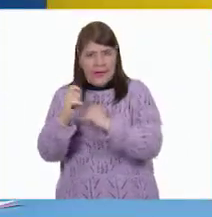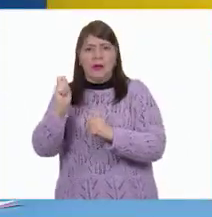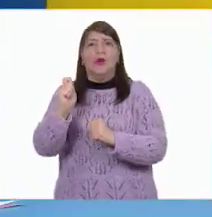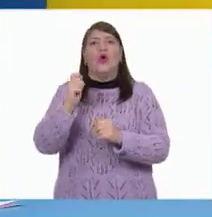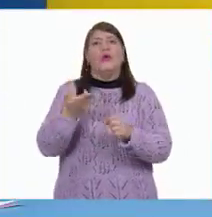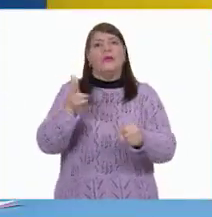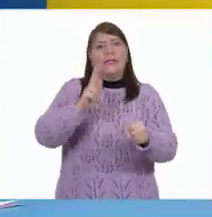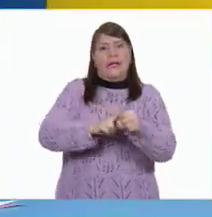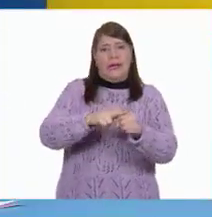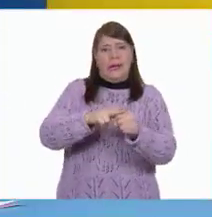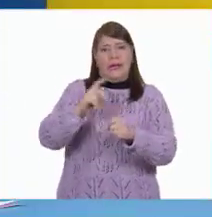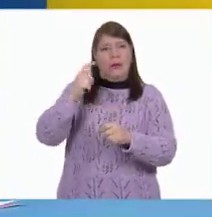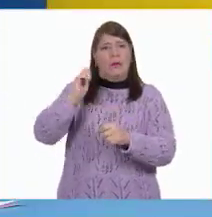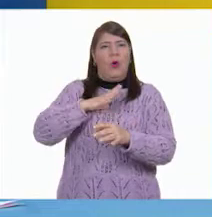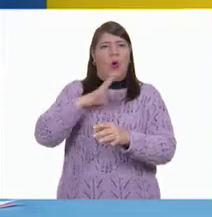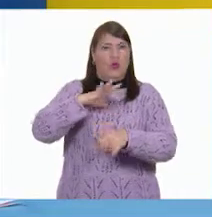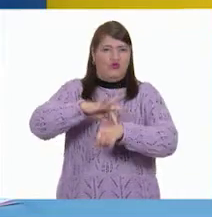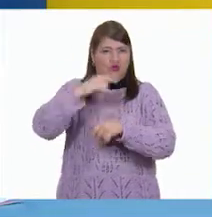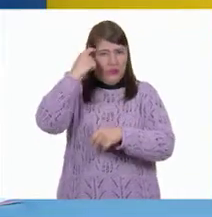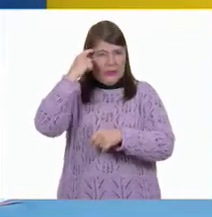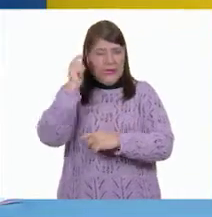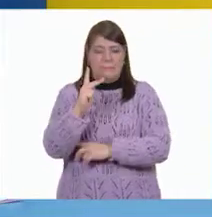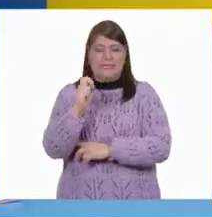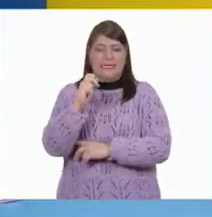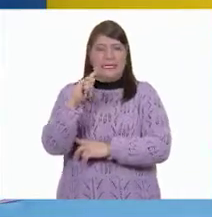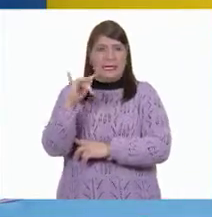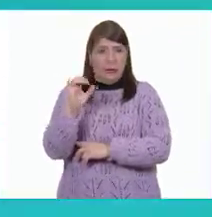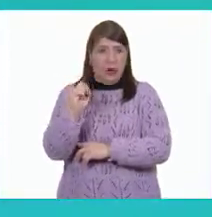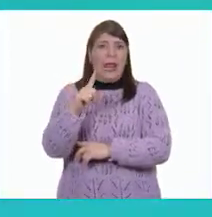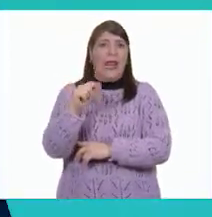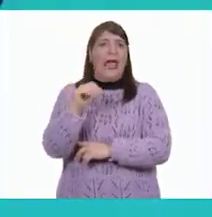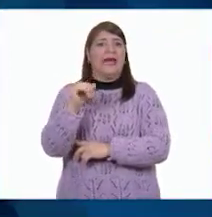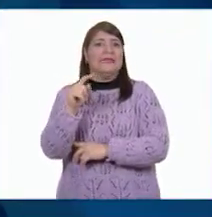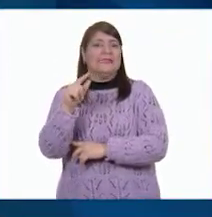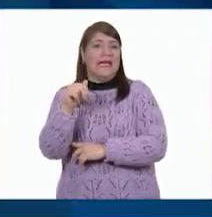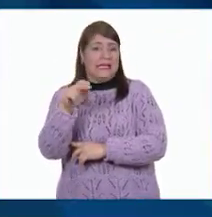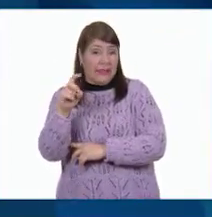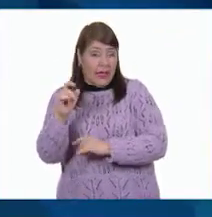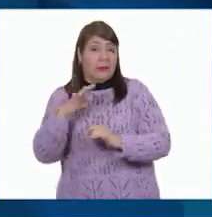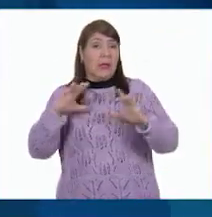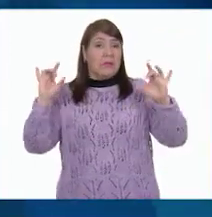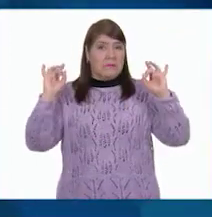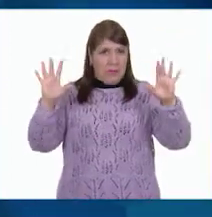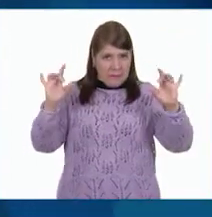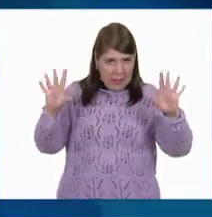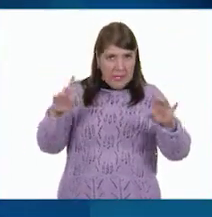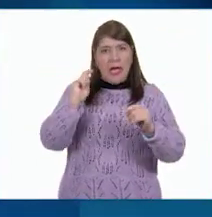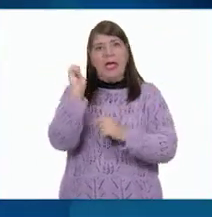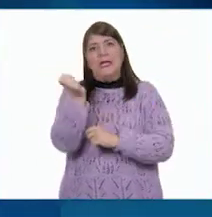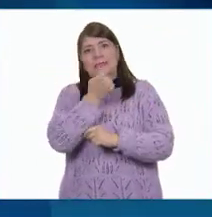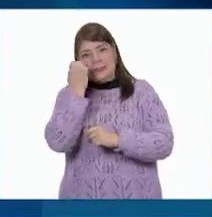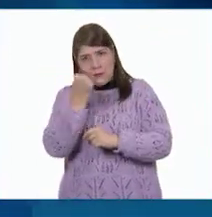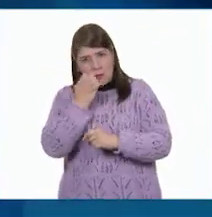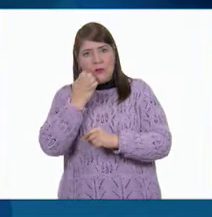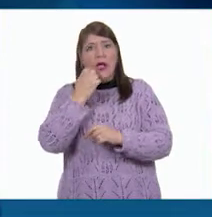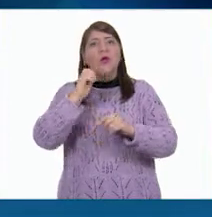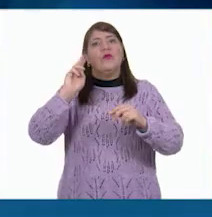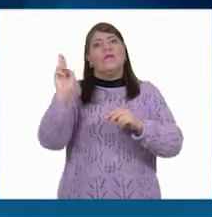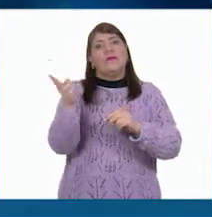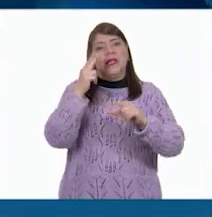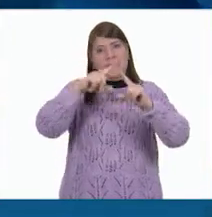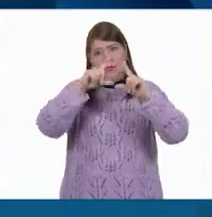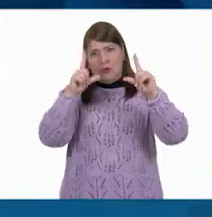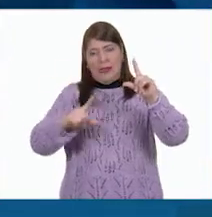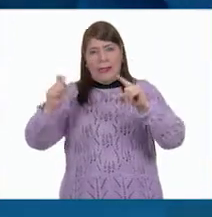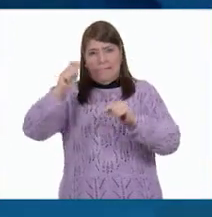La Castañeda, también monumentos como el Ángel de la Independencia, escuelas como la Universidad Nacional de México, en la